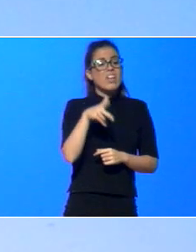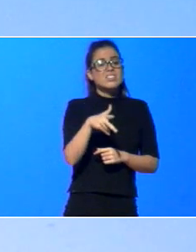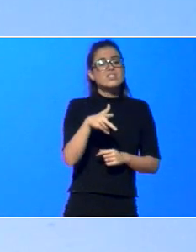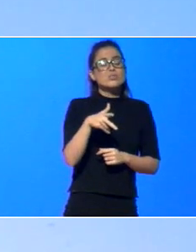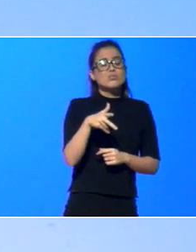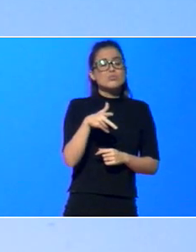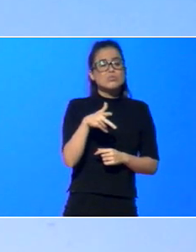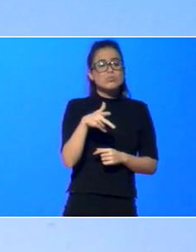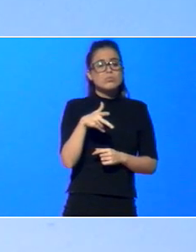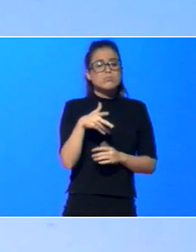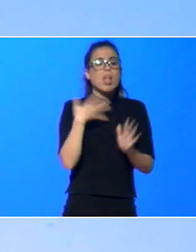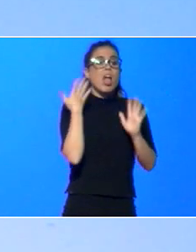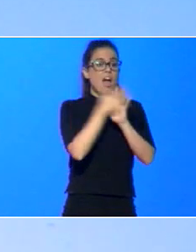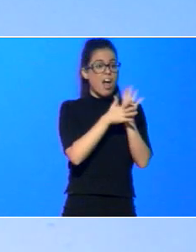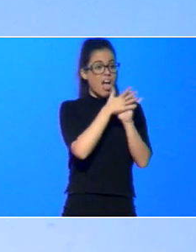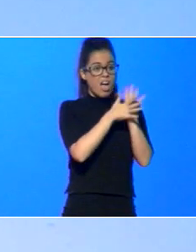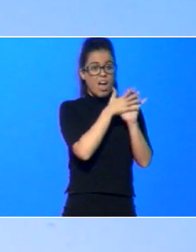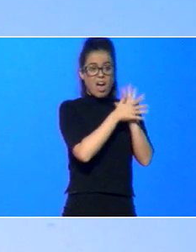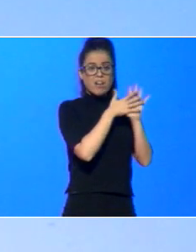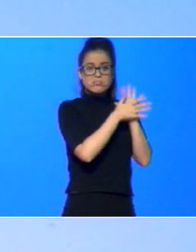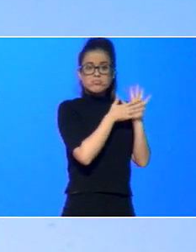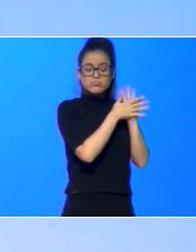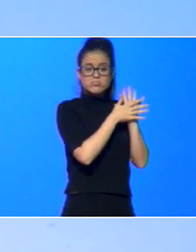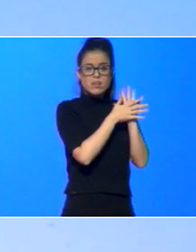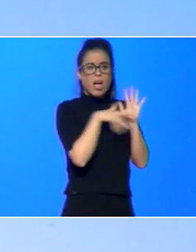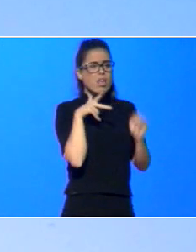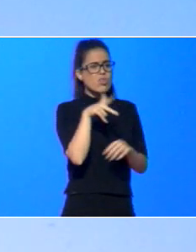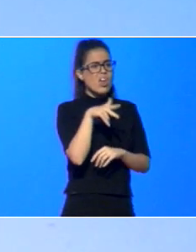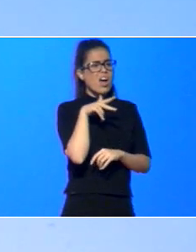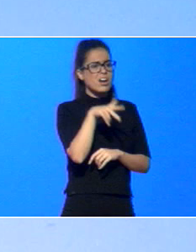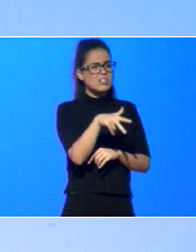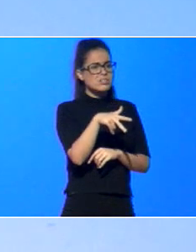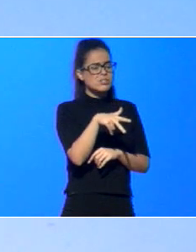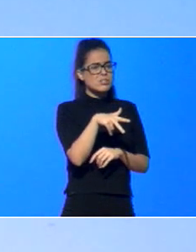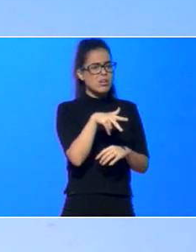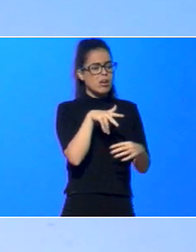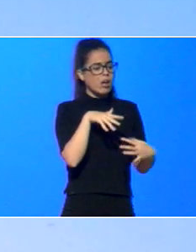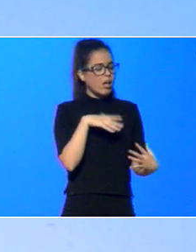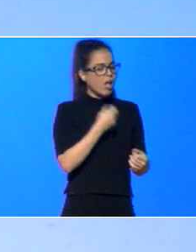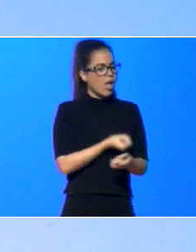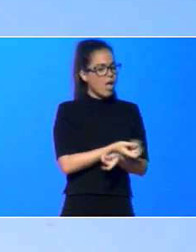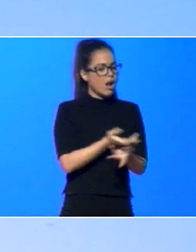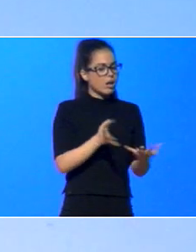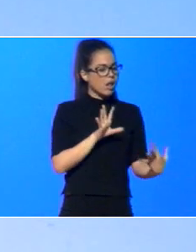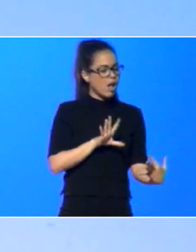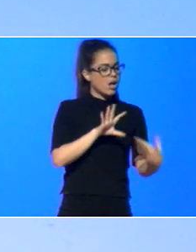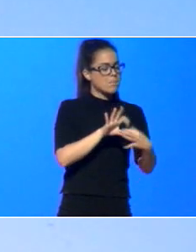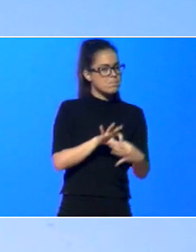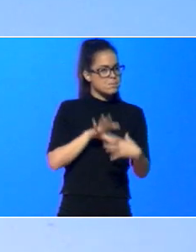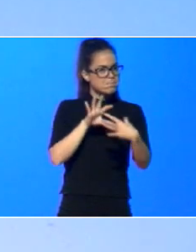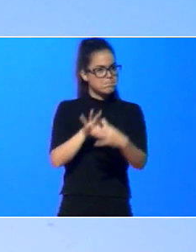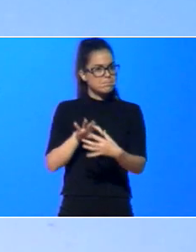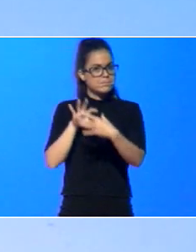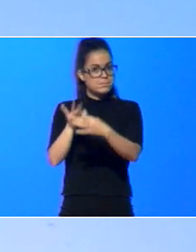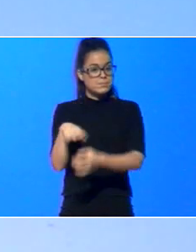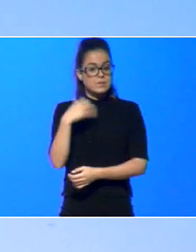de la lengua de signos son derechos que se unen al resto pero que yo creo que en un discurso sobre